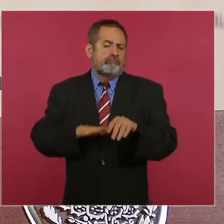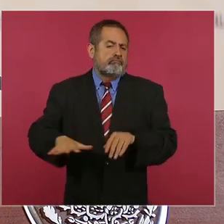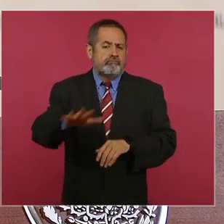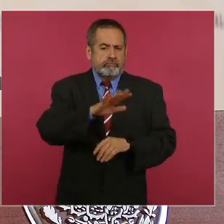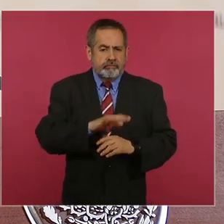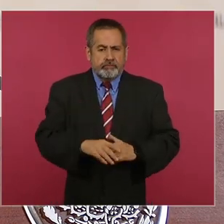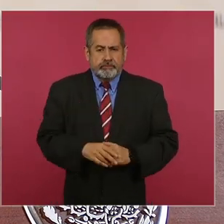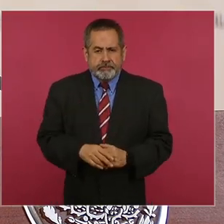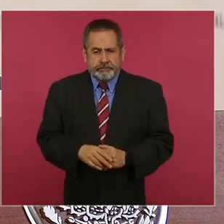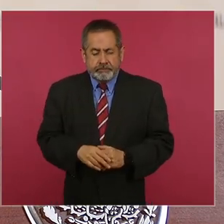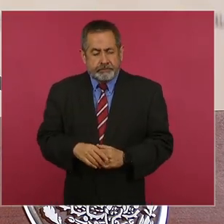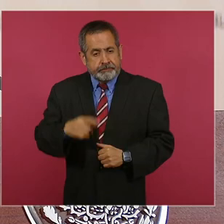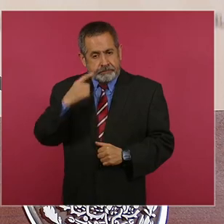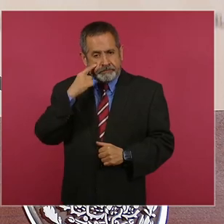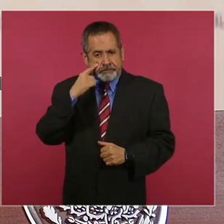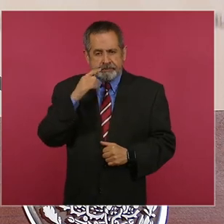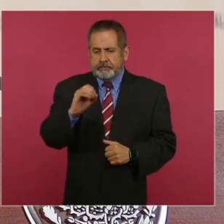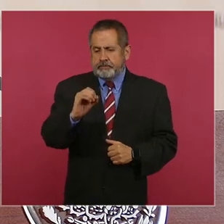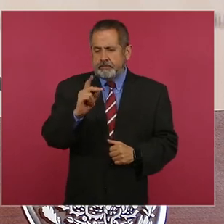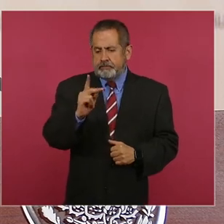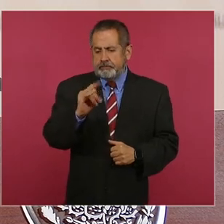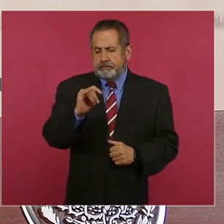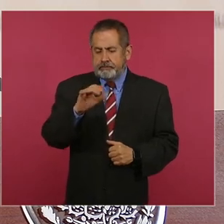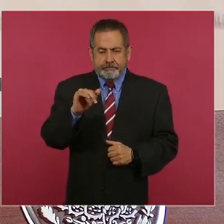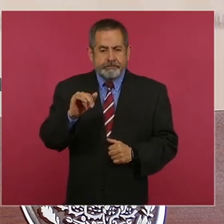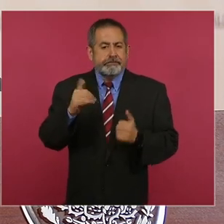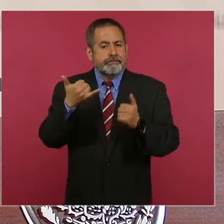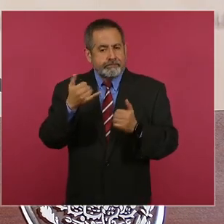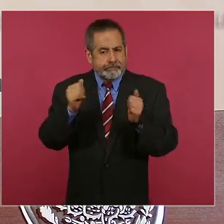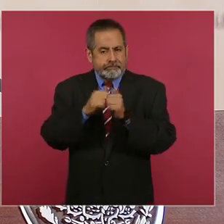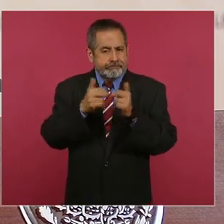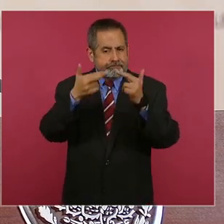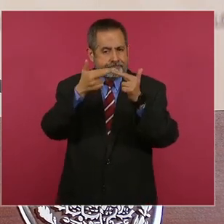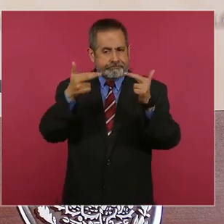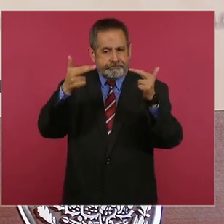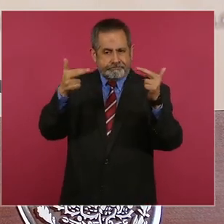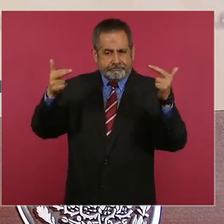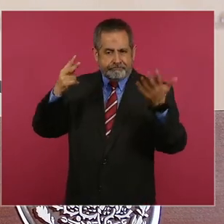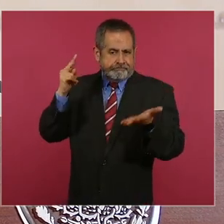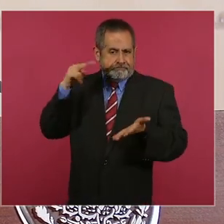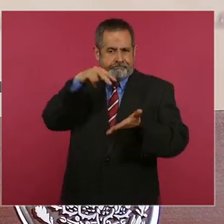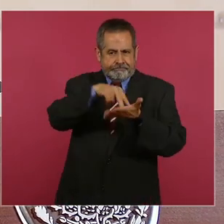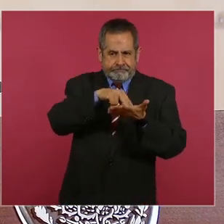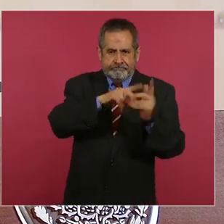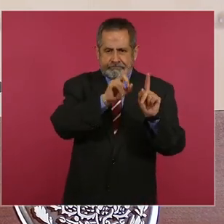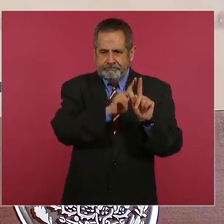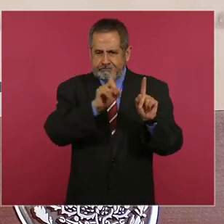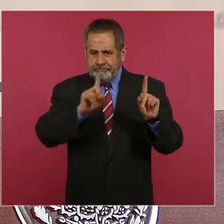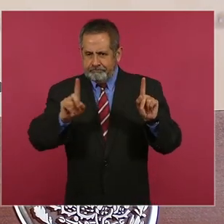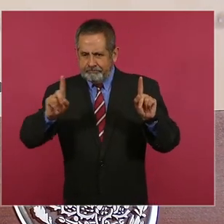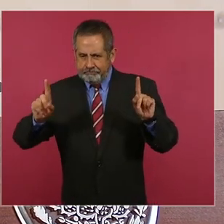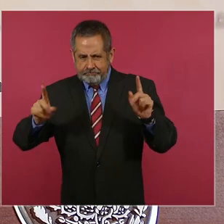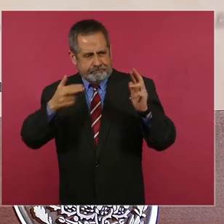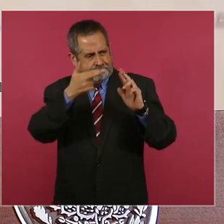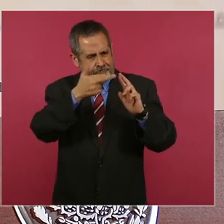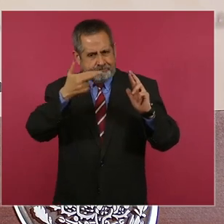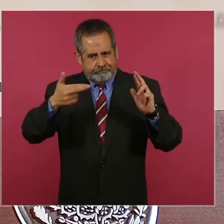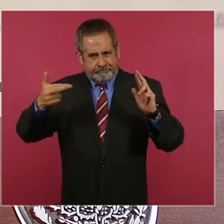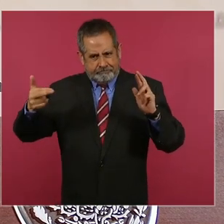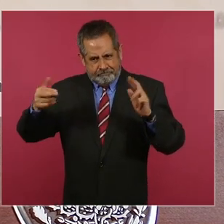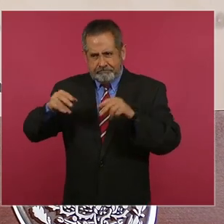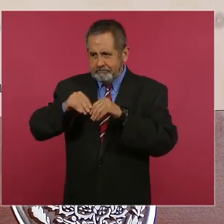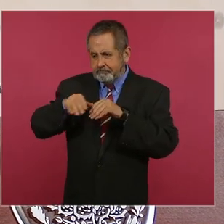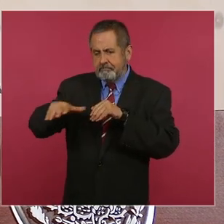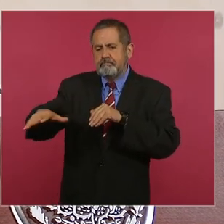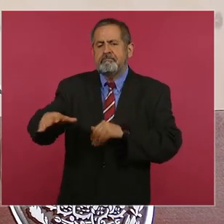con fibra óptica y con las antenas que se están construyendo ya estamos